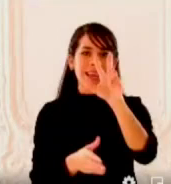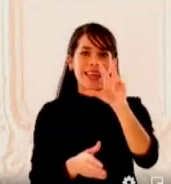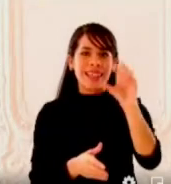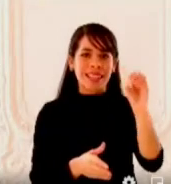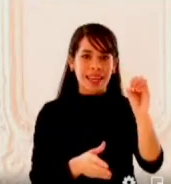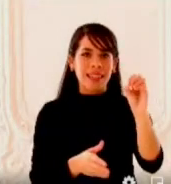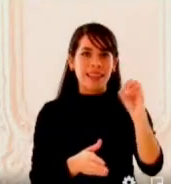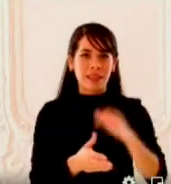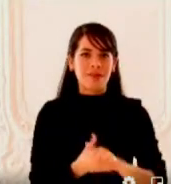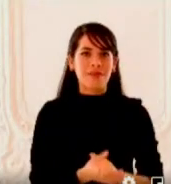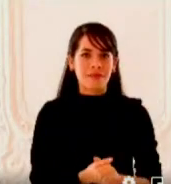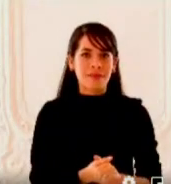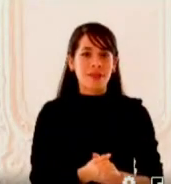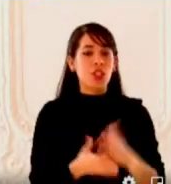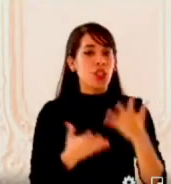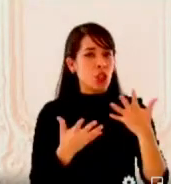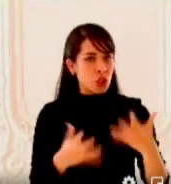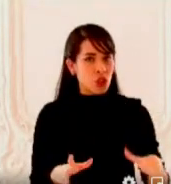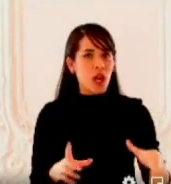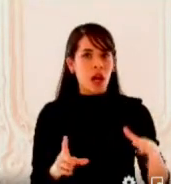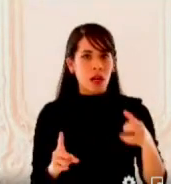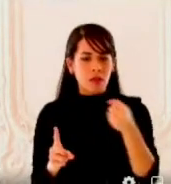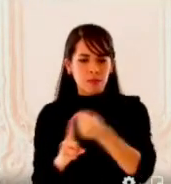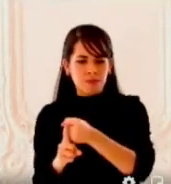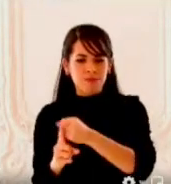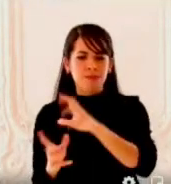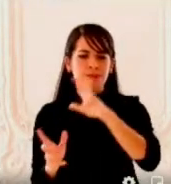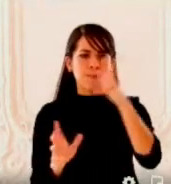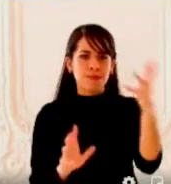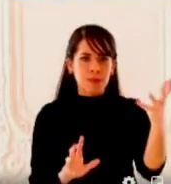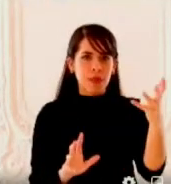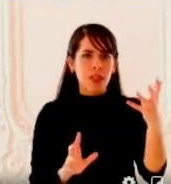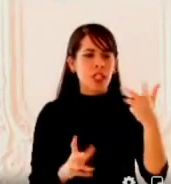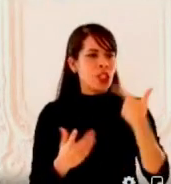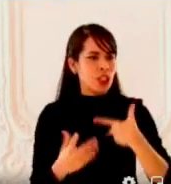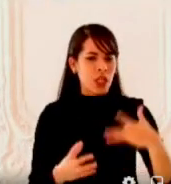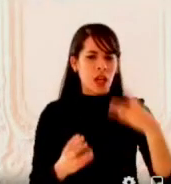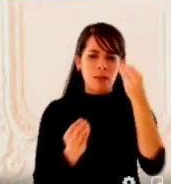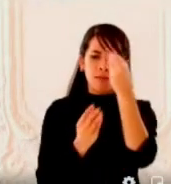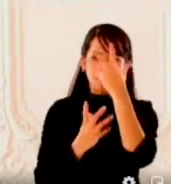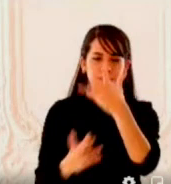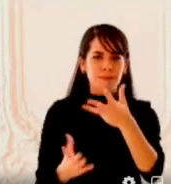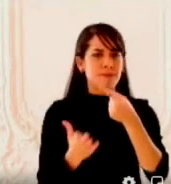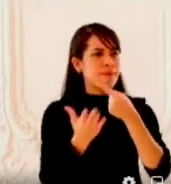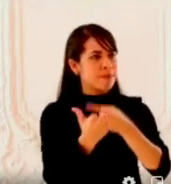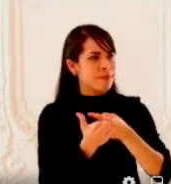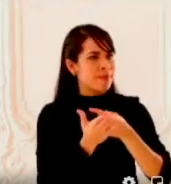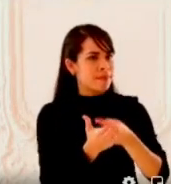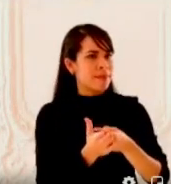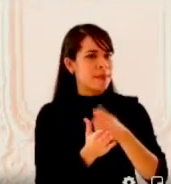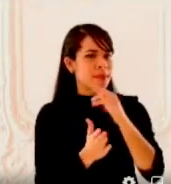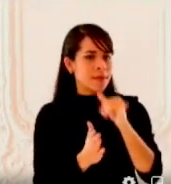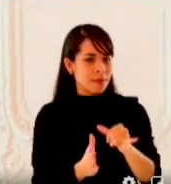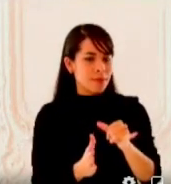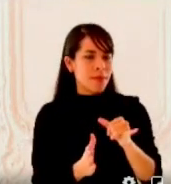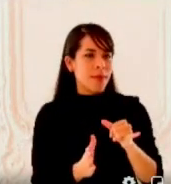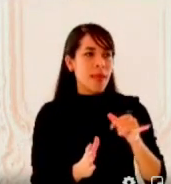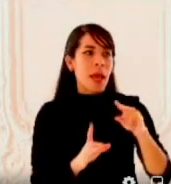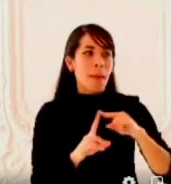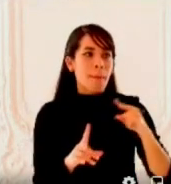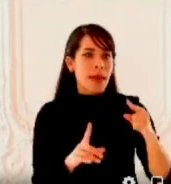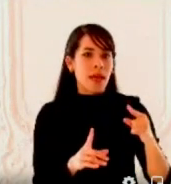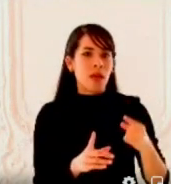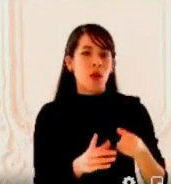fue impactado por el huracán María, por el impacto de esos eventos. Según fueron llegando